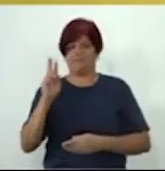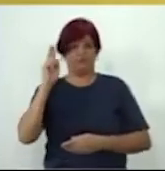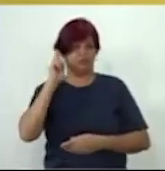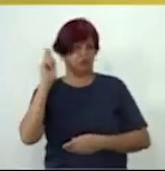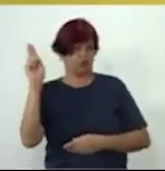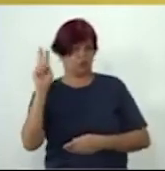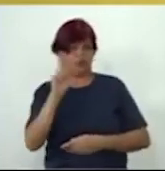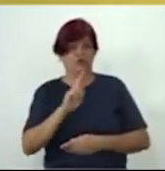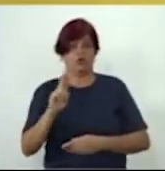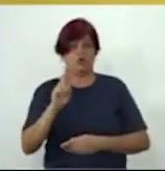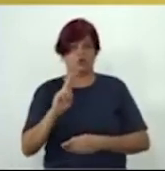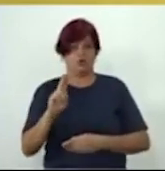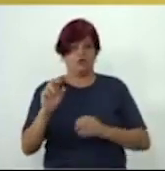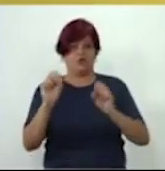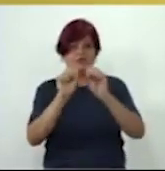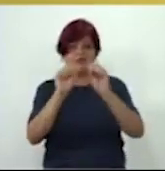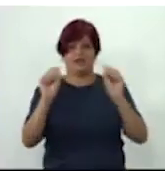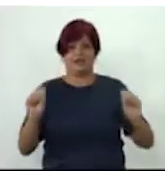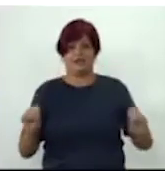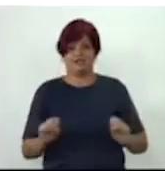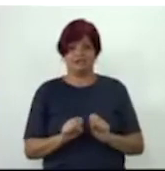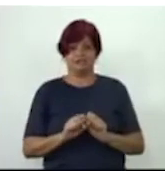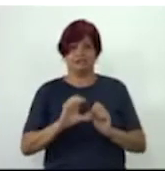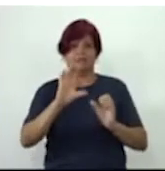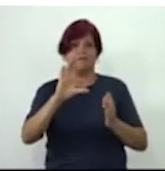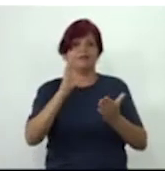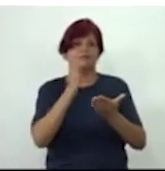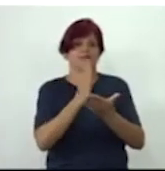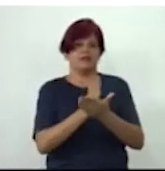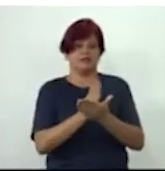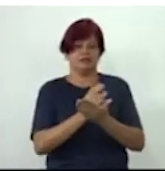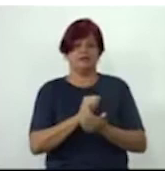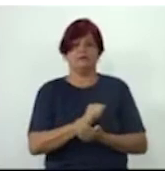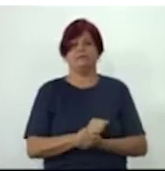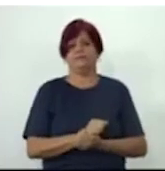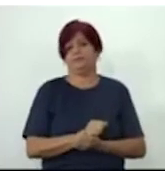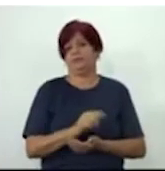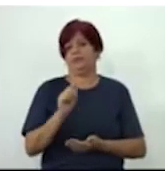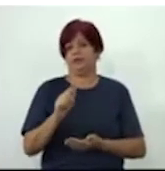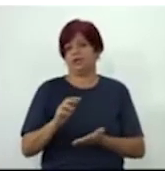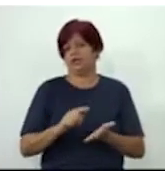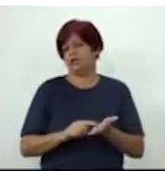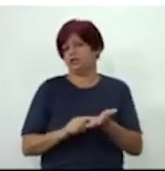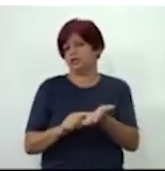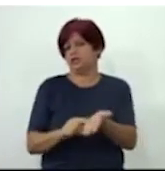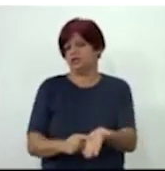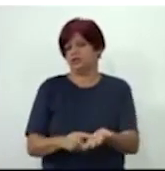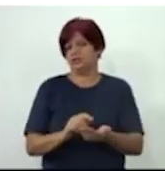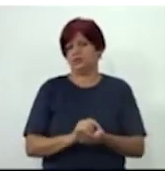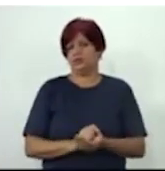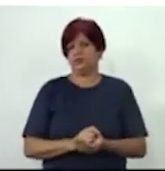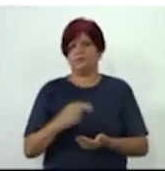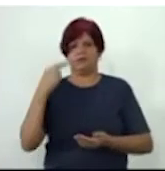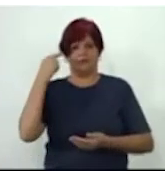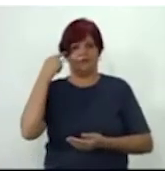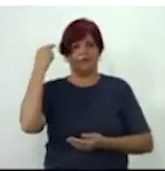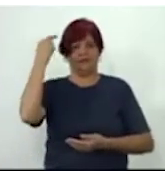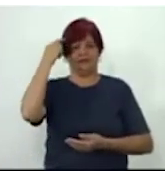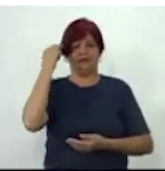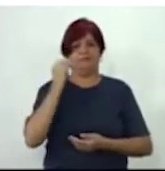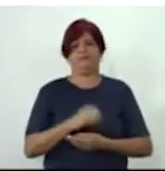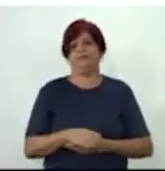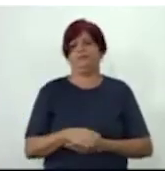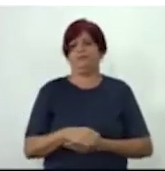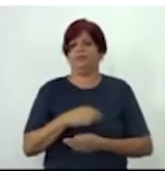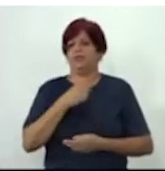refiriendo al sistema de clase. Aquí sugerimos las siguientes habilidades. O sea,